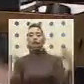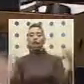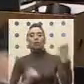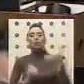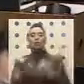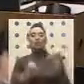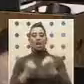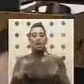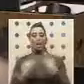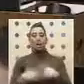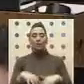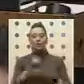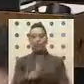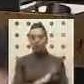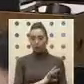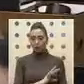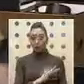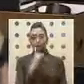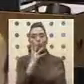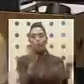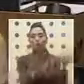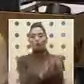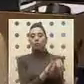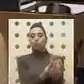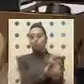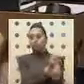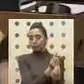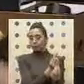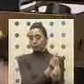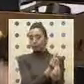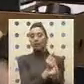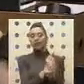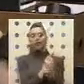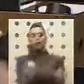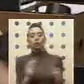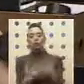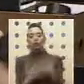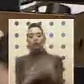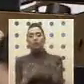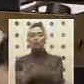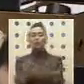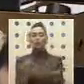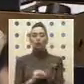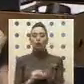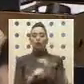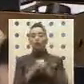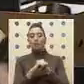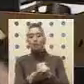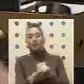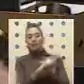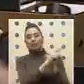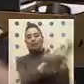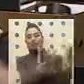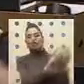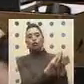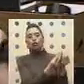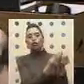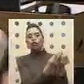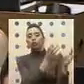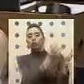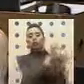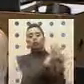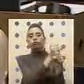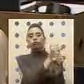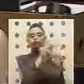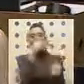Chile, debido a la concentración, si no podemos hacer algo más contra la concentración, por ejemplo en el sector de los combustibles.